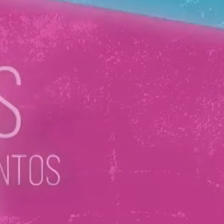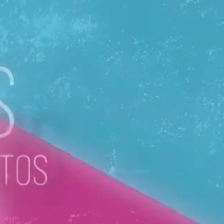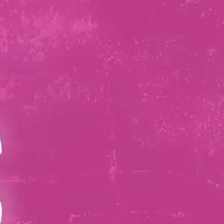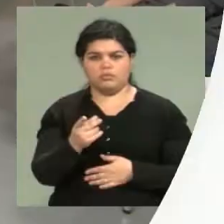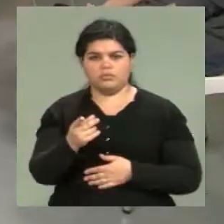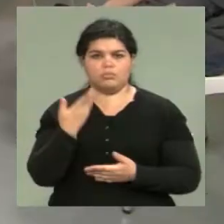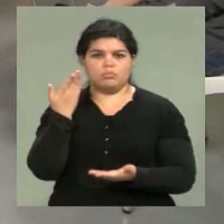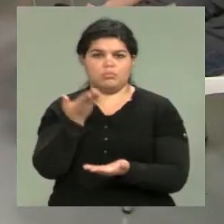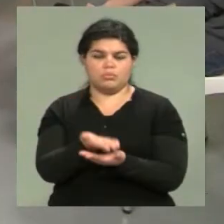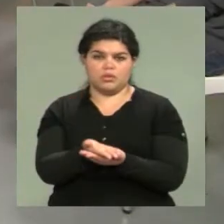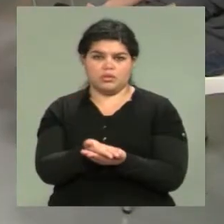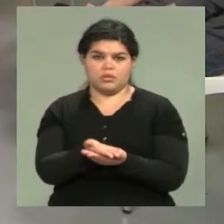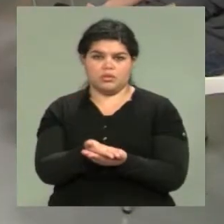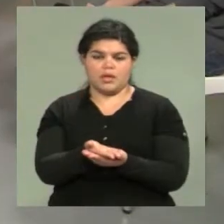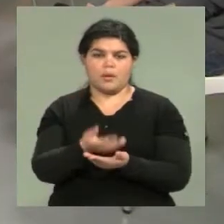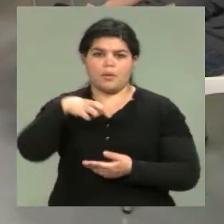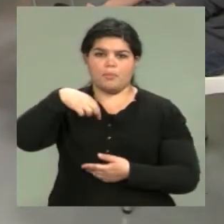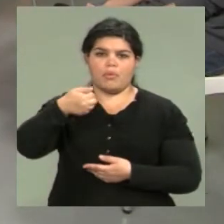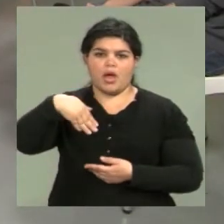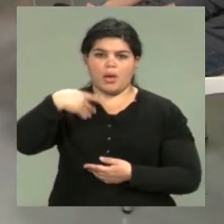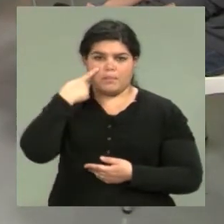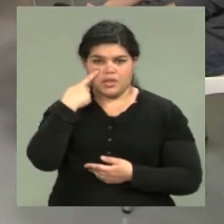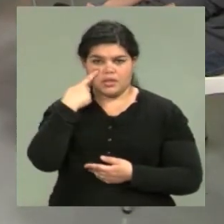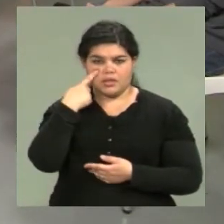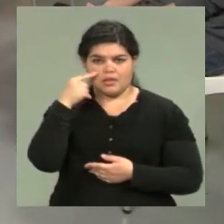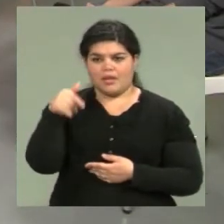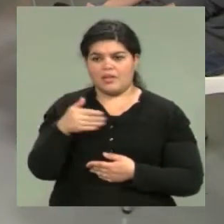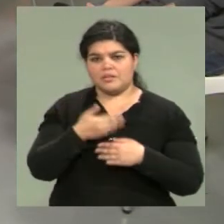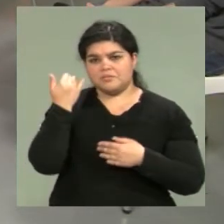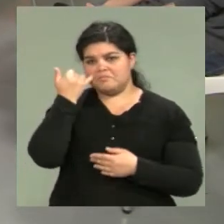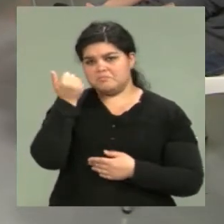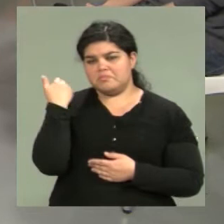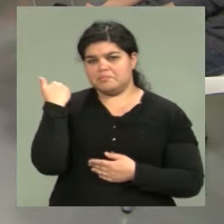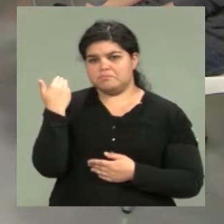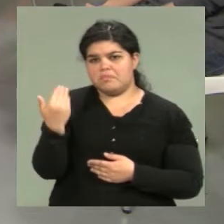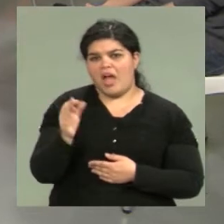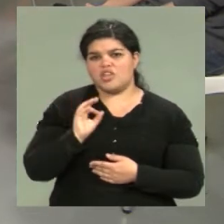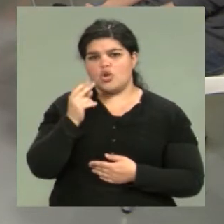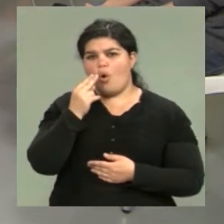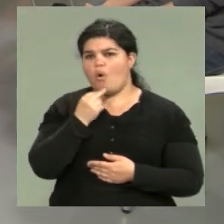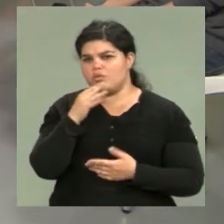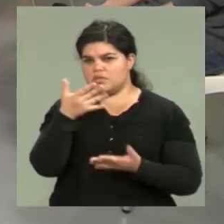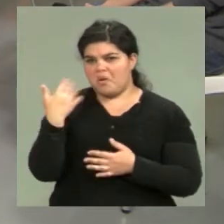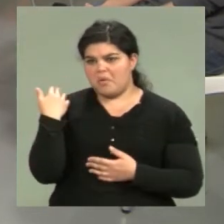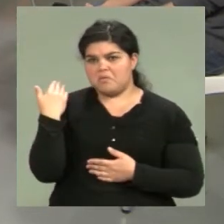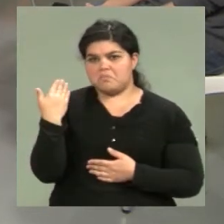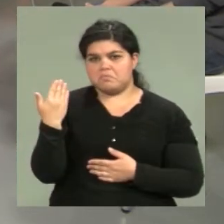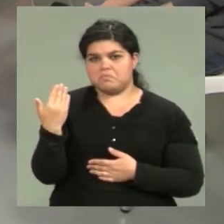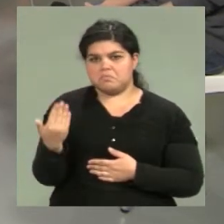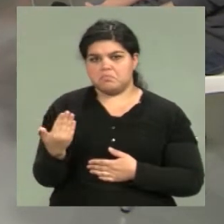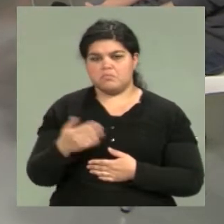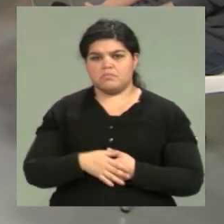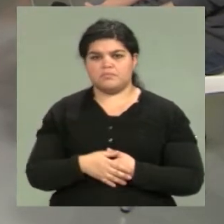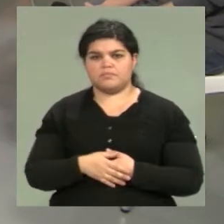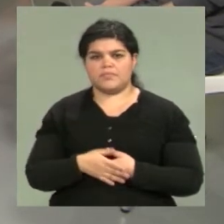asistencia a PAMI, porque hasta ese momento habían pasado ya 11 años o más, la asistencia